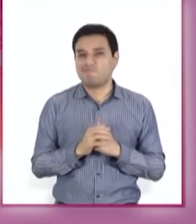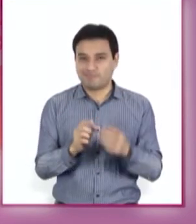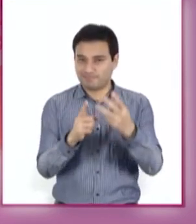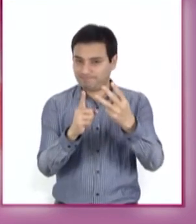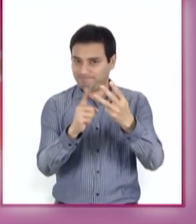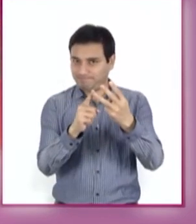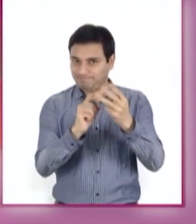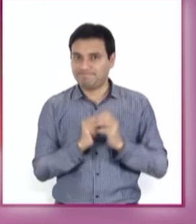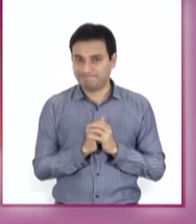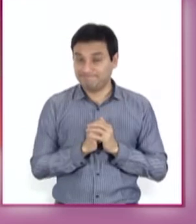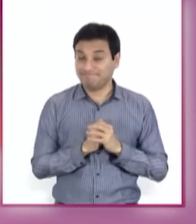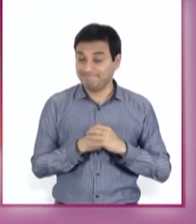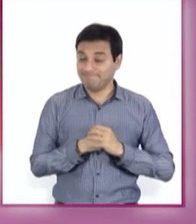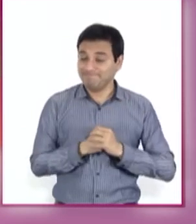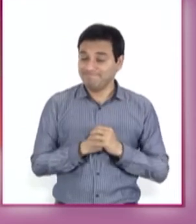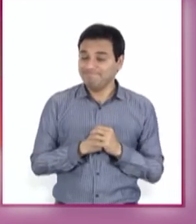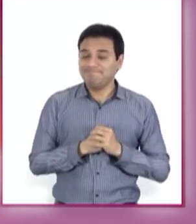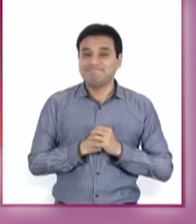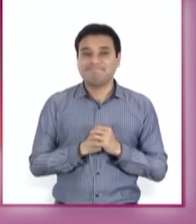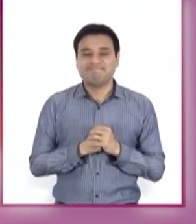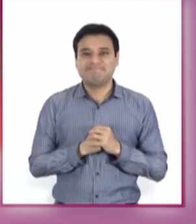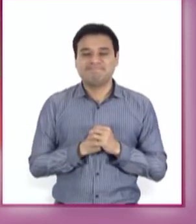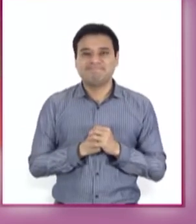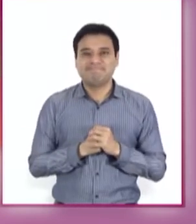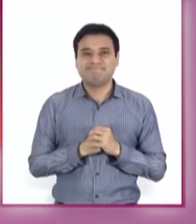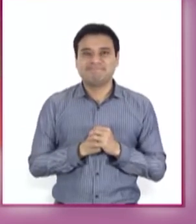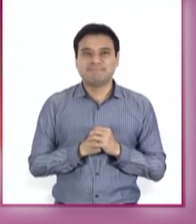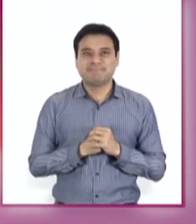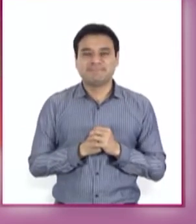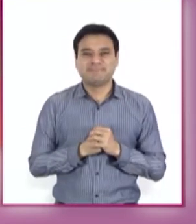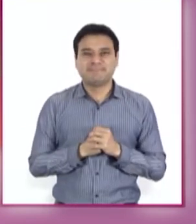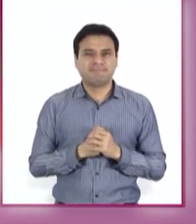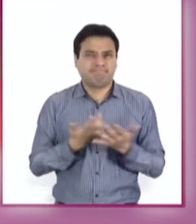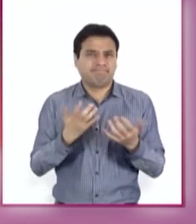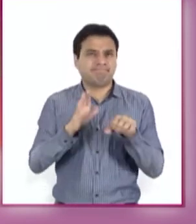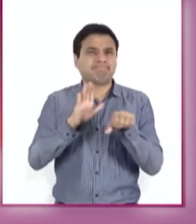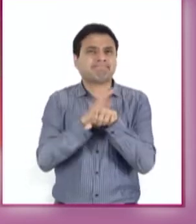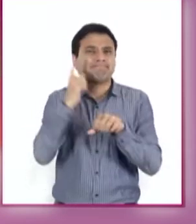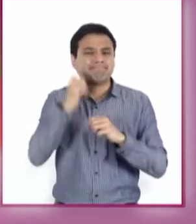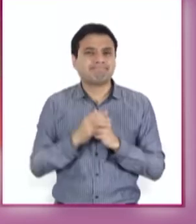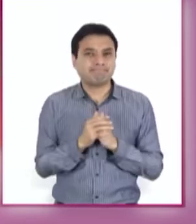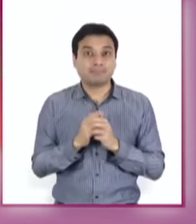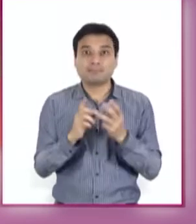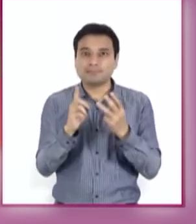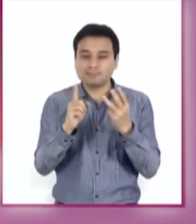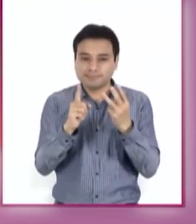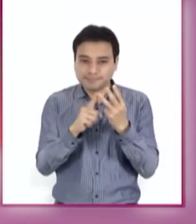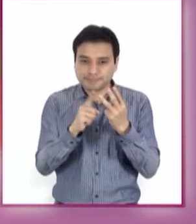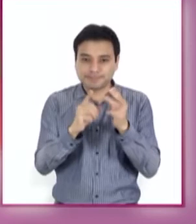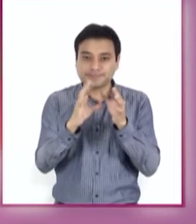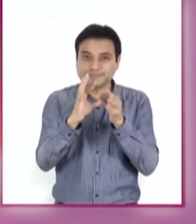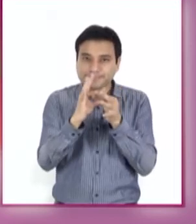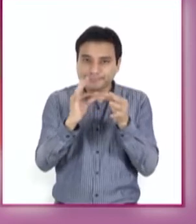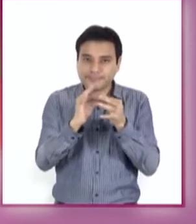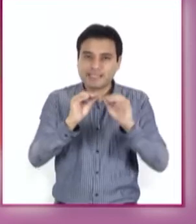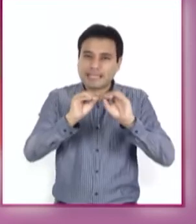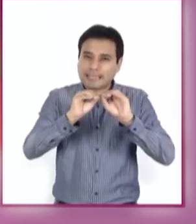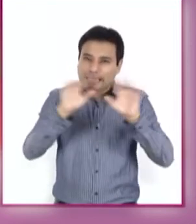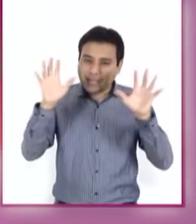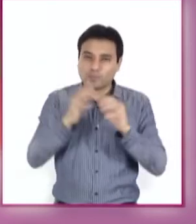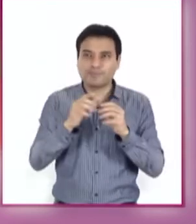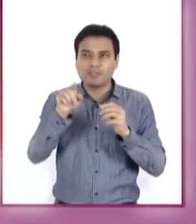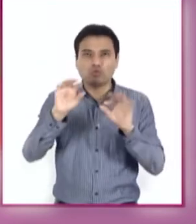Efectivamente, la respuesta correcta sería la C, pues nos da una explicación clara del por qué